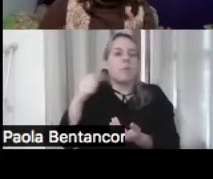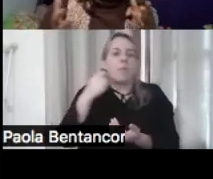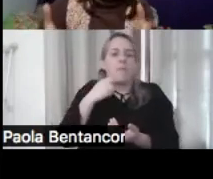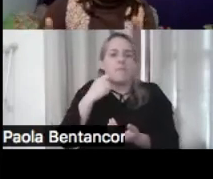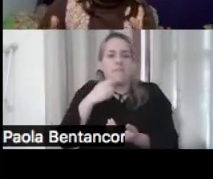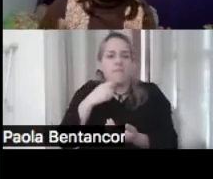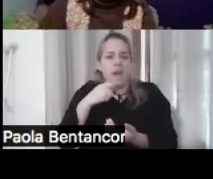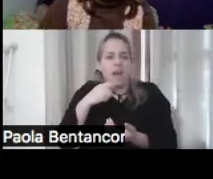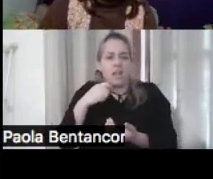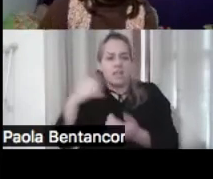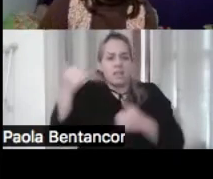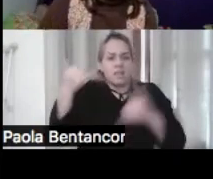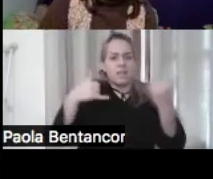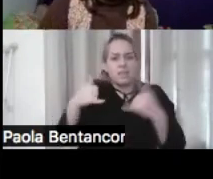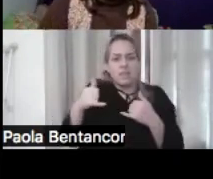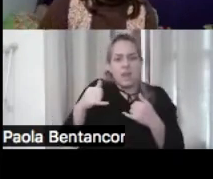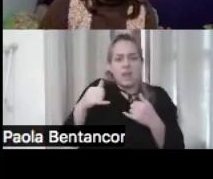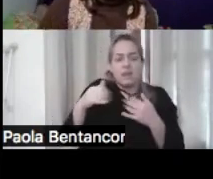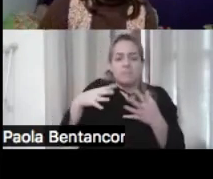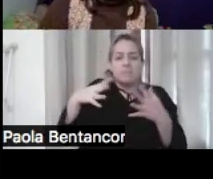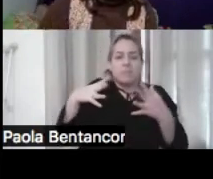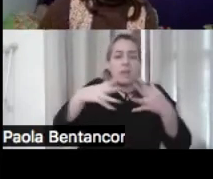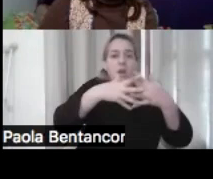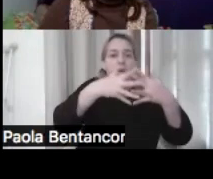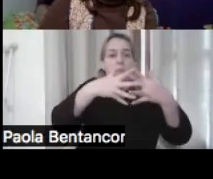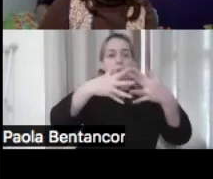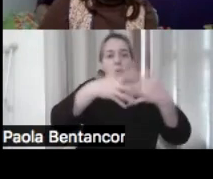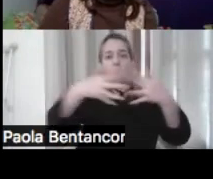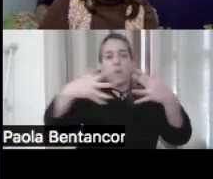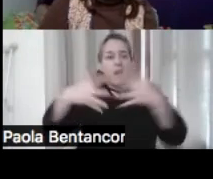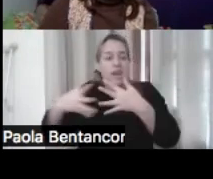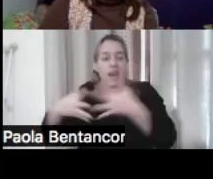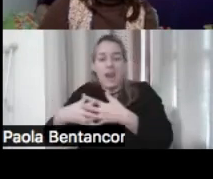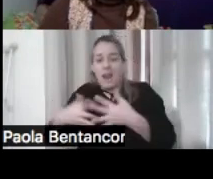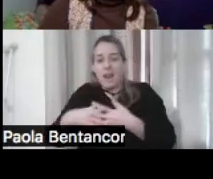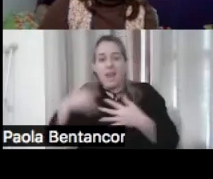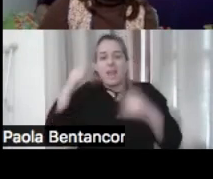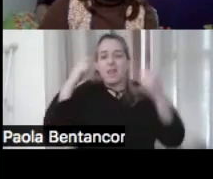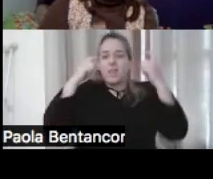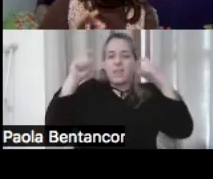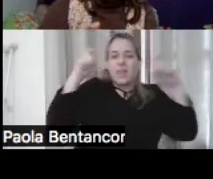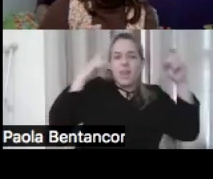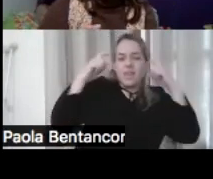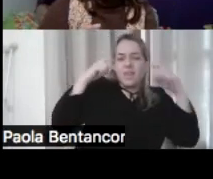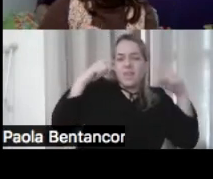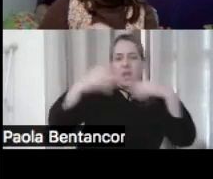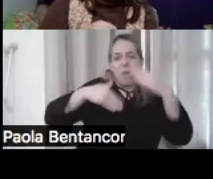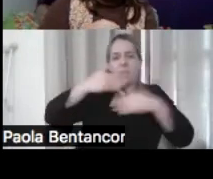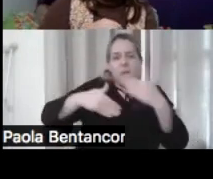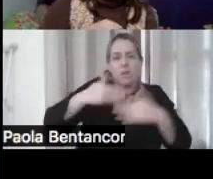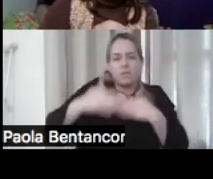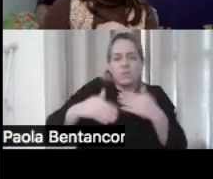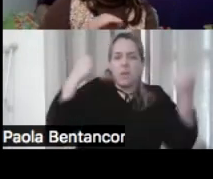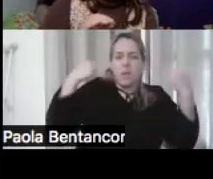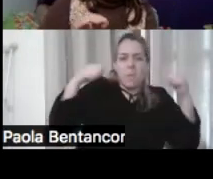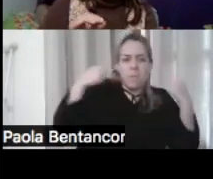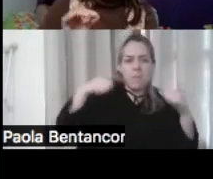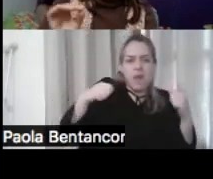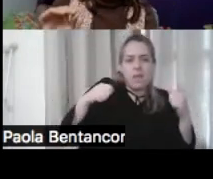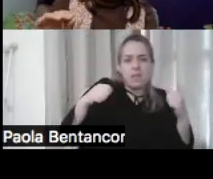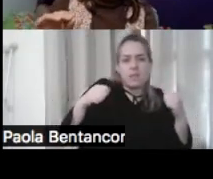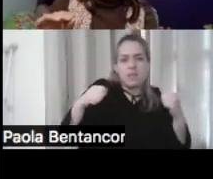los ámbitos y sobre todo culturales, que producen una clase particular de sujeto y de cuerpo que se